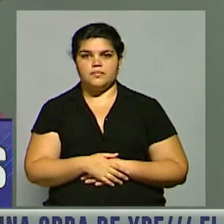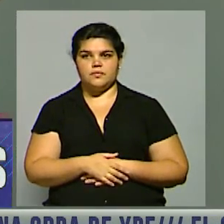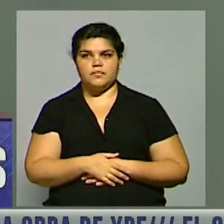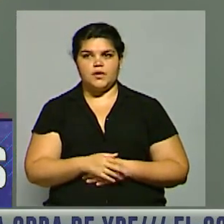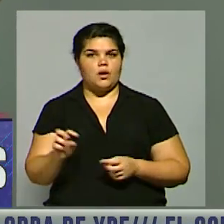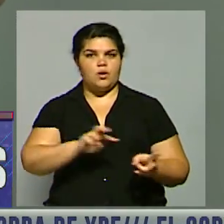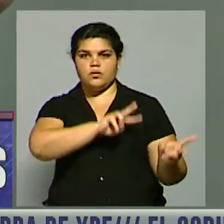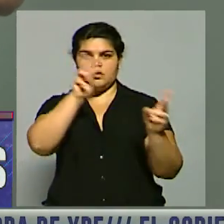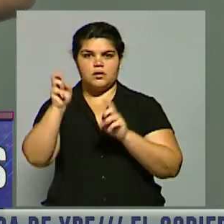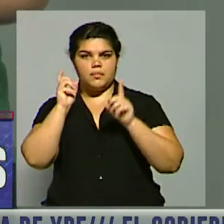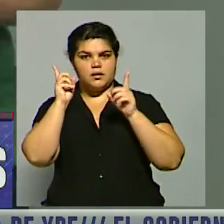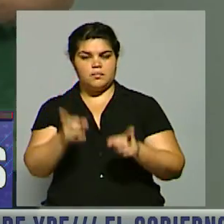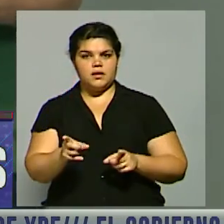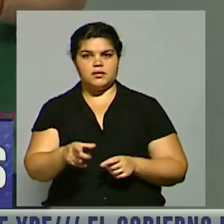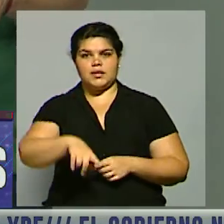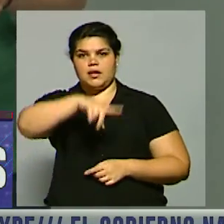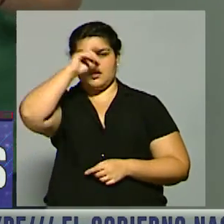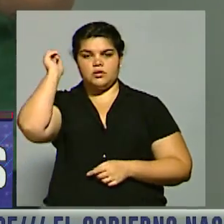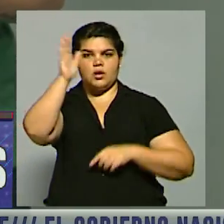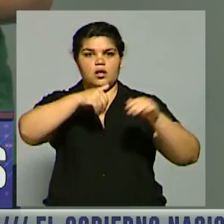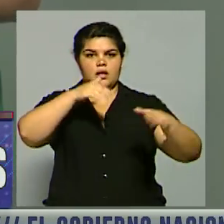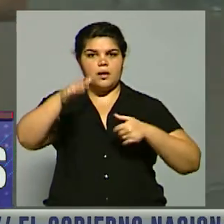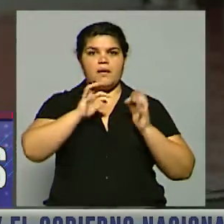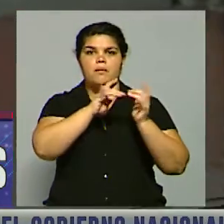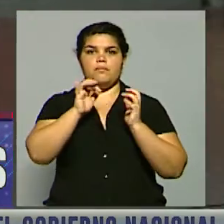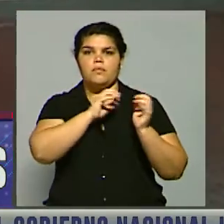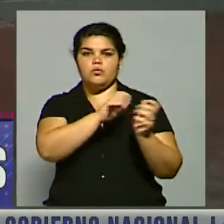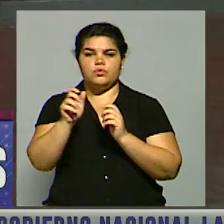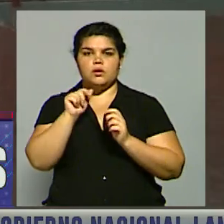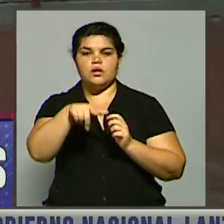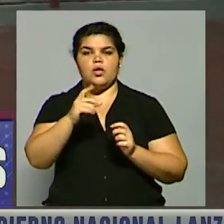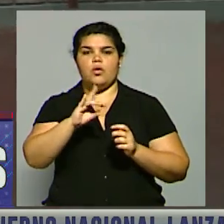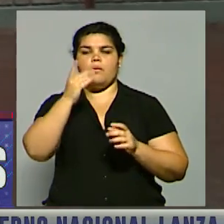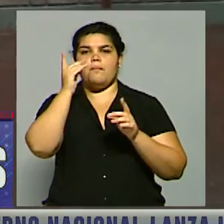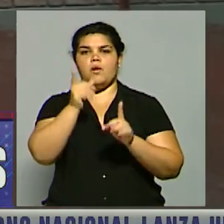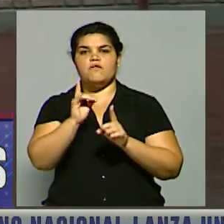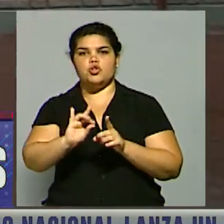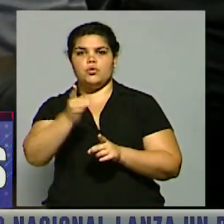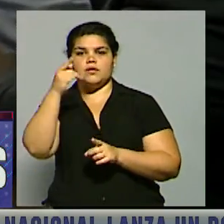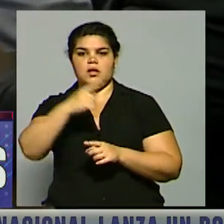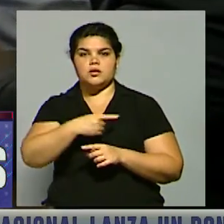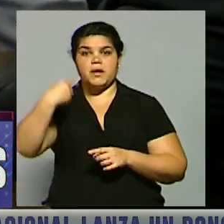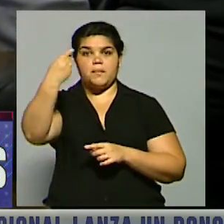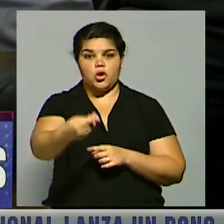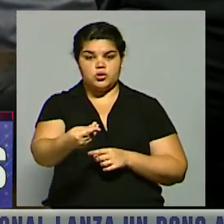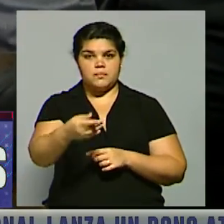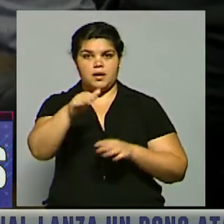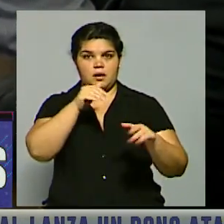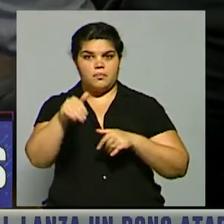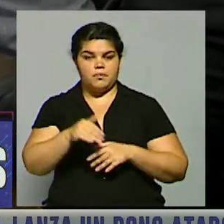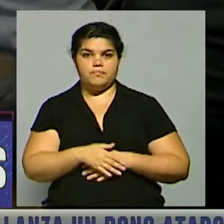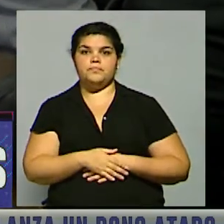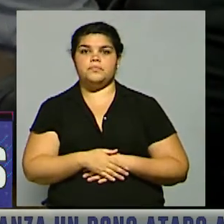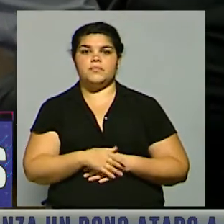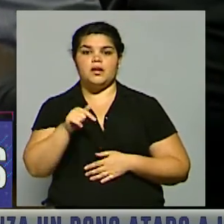Otro de los temas, la Nación estará convocando a paritarias a docentes universitarios. Esto va a suceder la próxima semana.